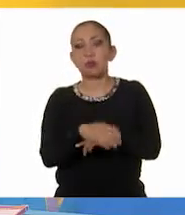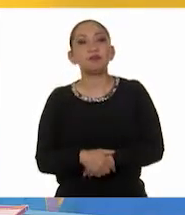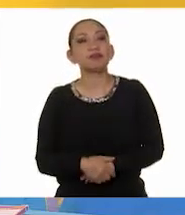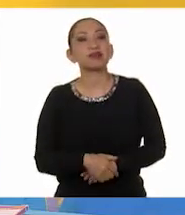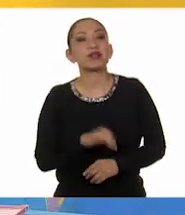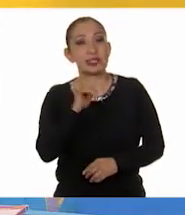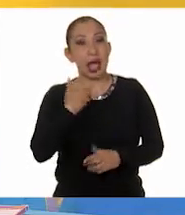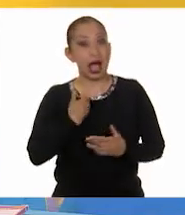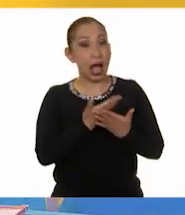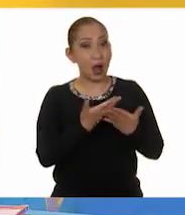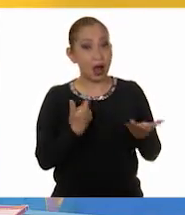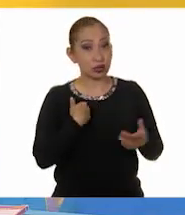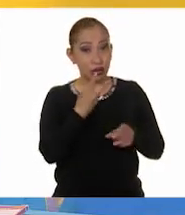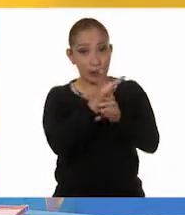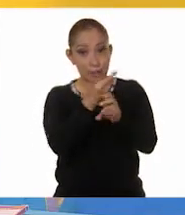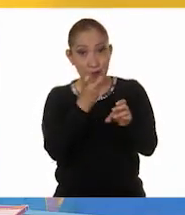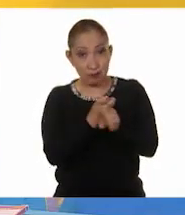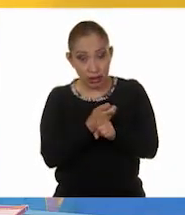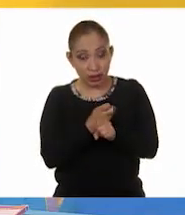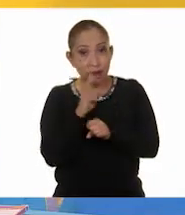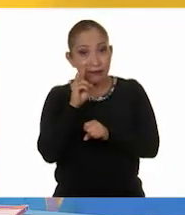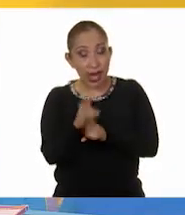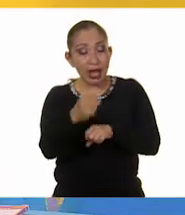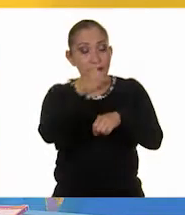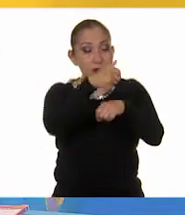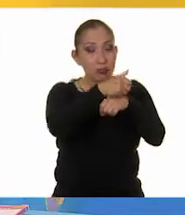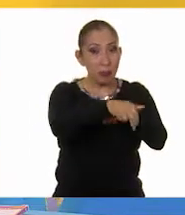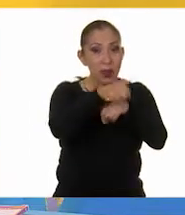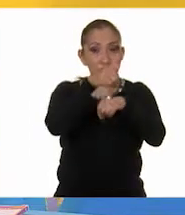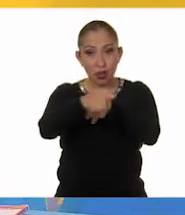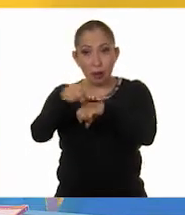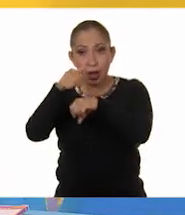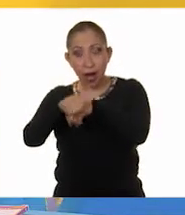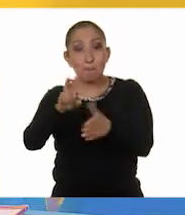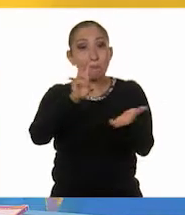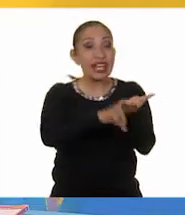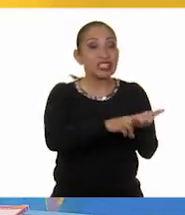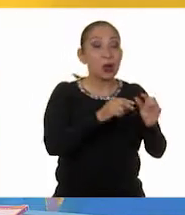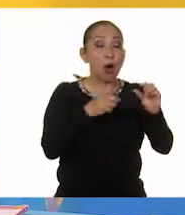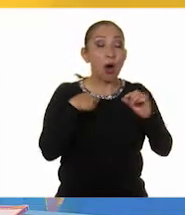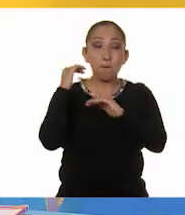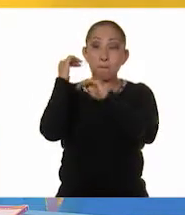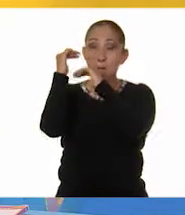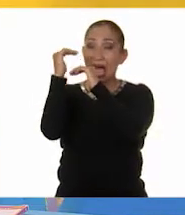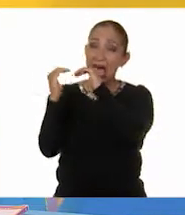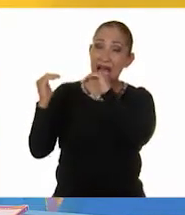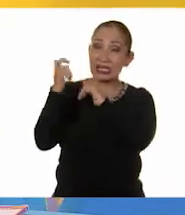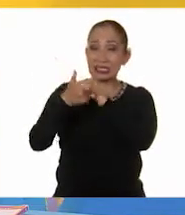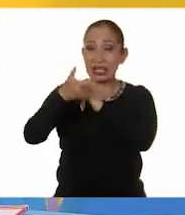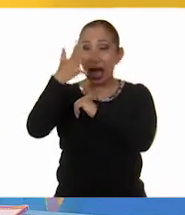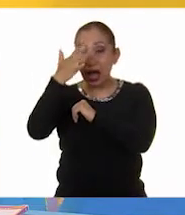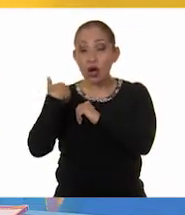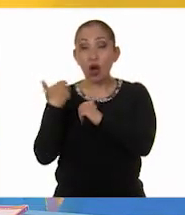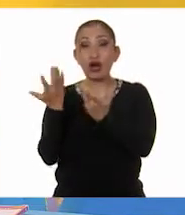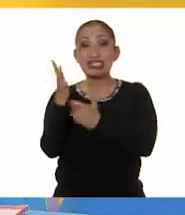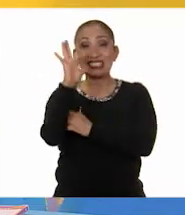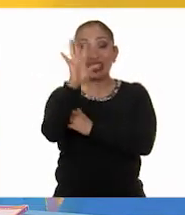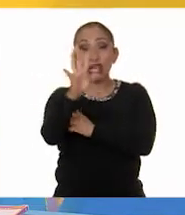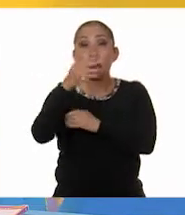Ahora las invito a considerar los valores del precio máximo del cubrebocas plisado en bolsa de 5